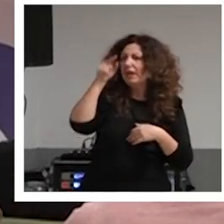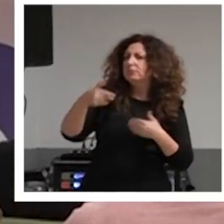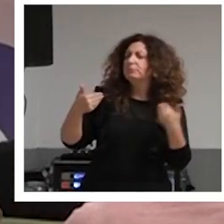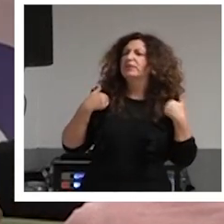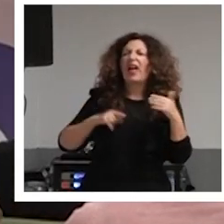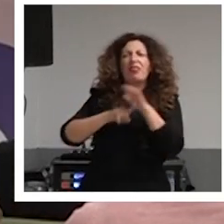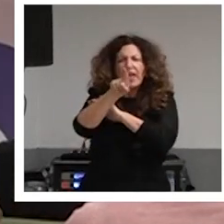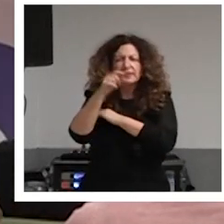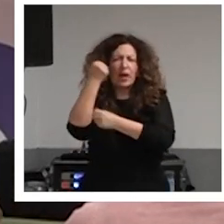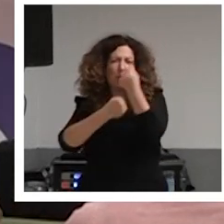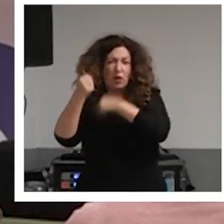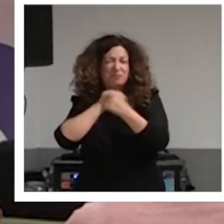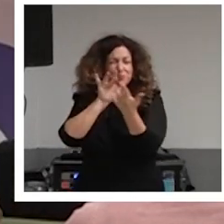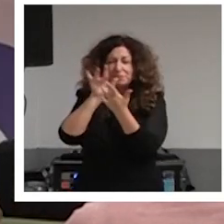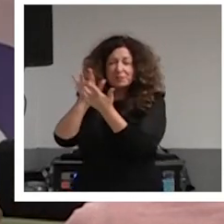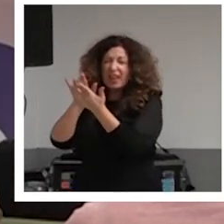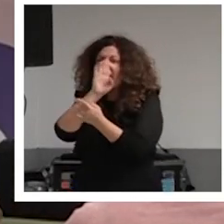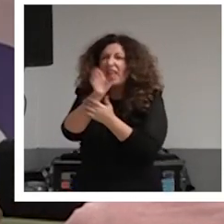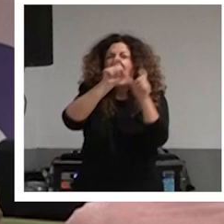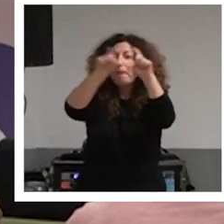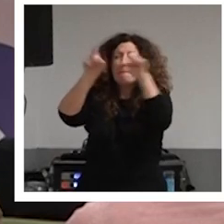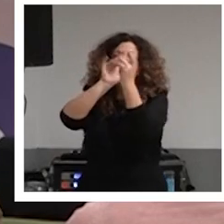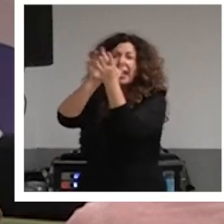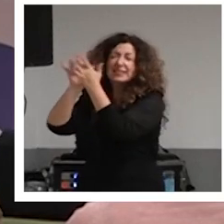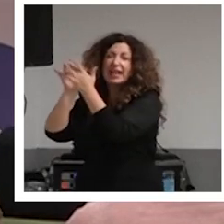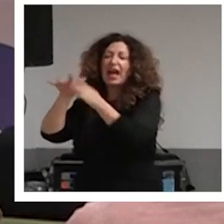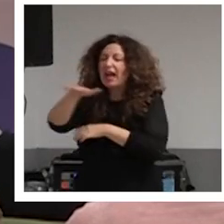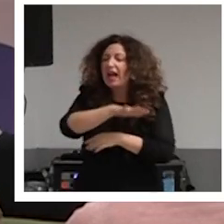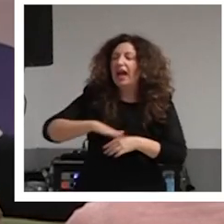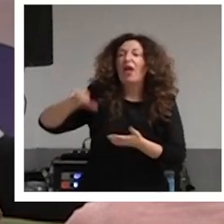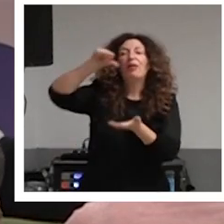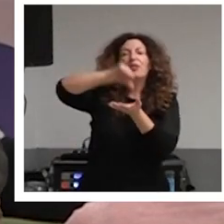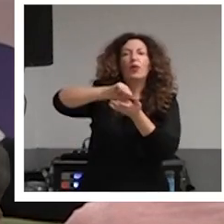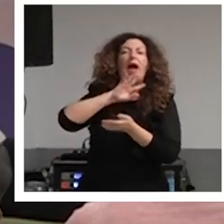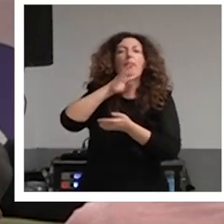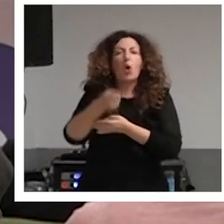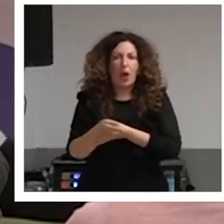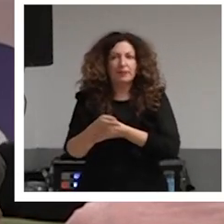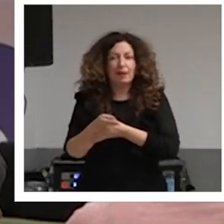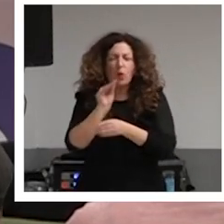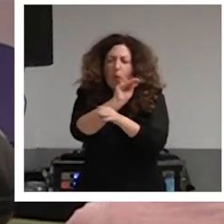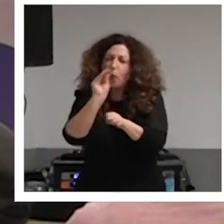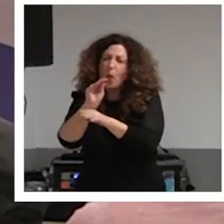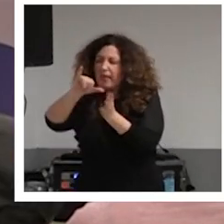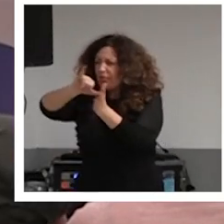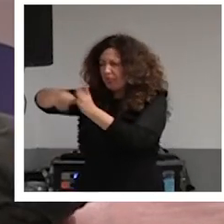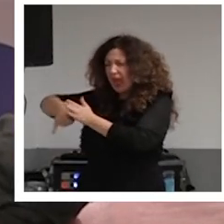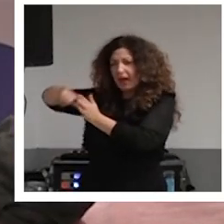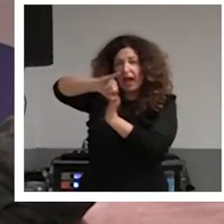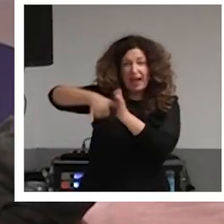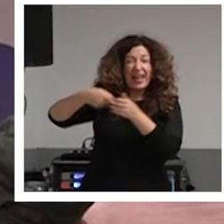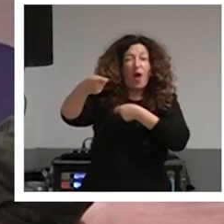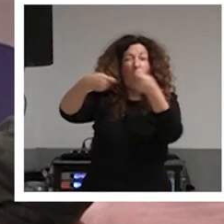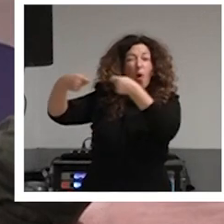económico y que tenga un contacto directo con las empresas y que esté creando una ciudad Violeta que cuide desde la cercanía y que los comercios estén